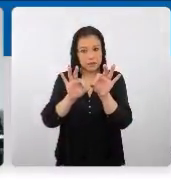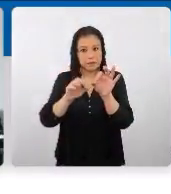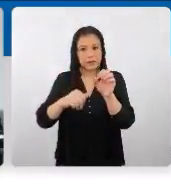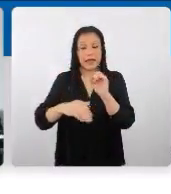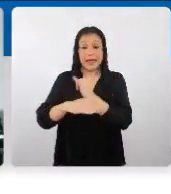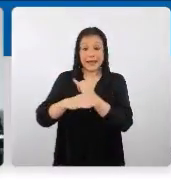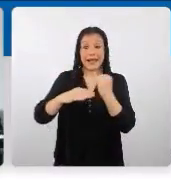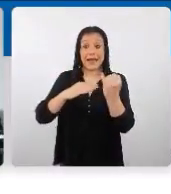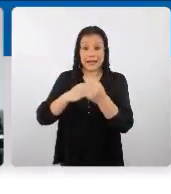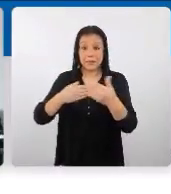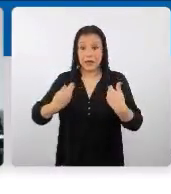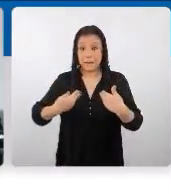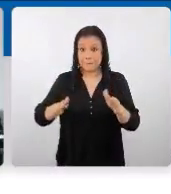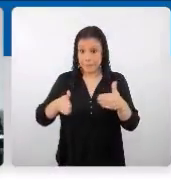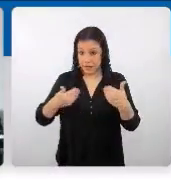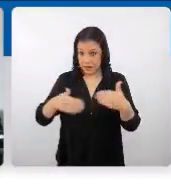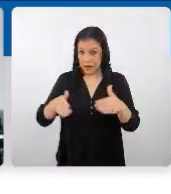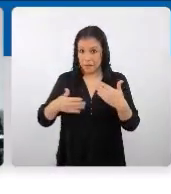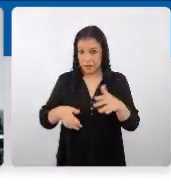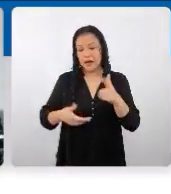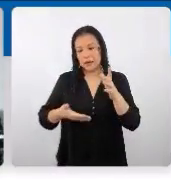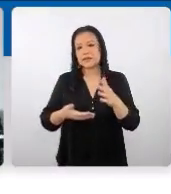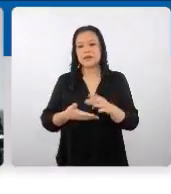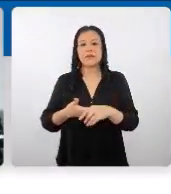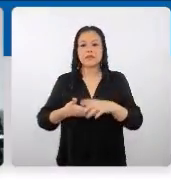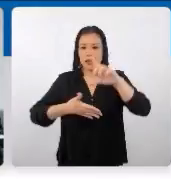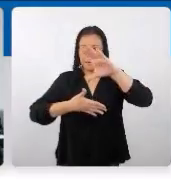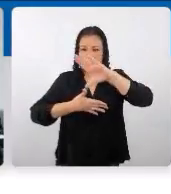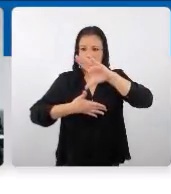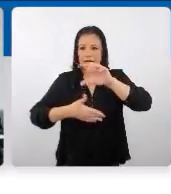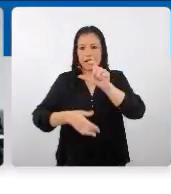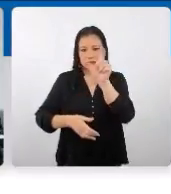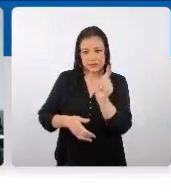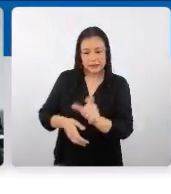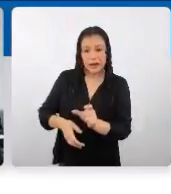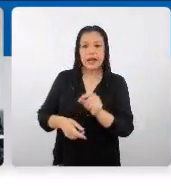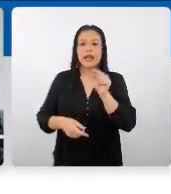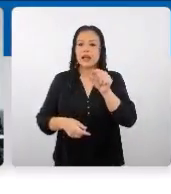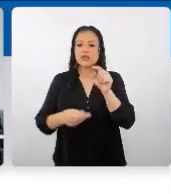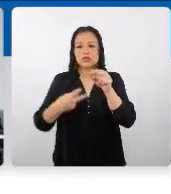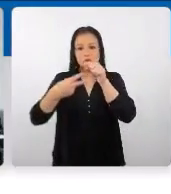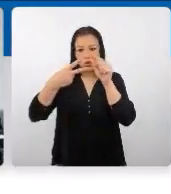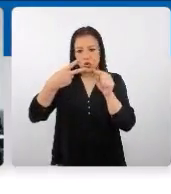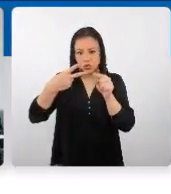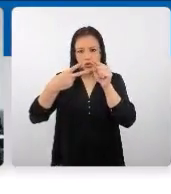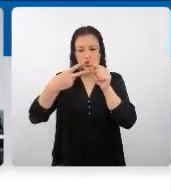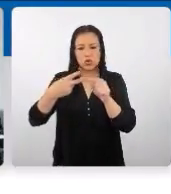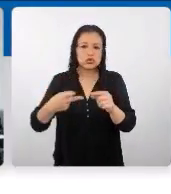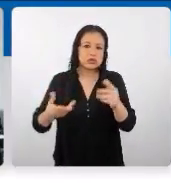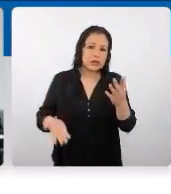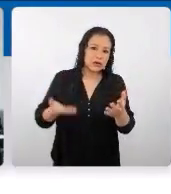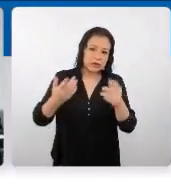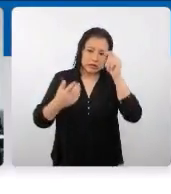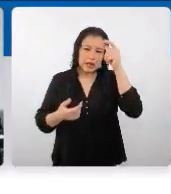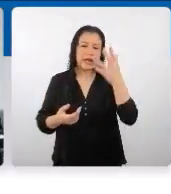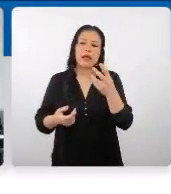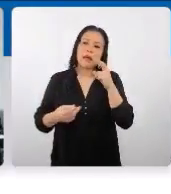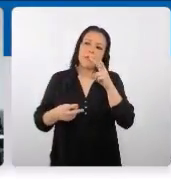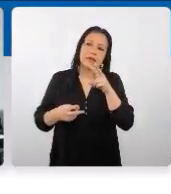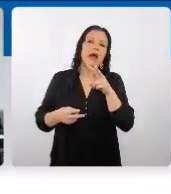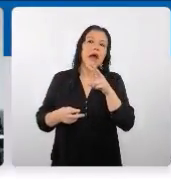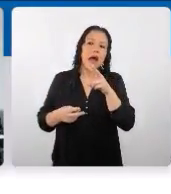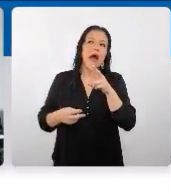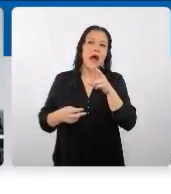Panamá, como parte de Centroamérica y Caribe, son los destinos, en teoría, con mejor percepción